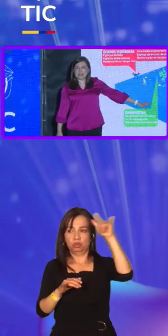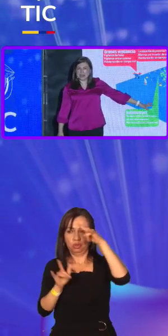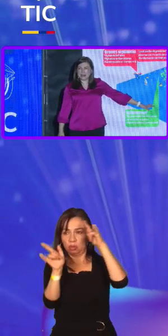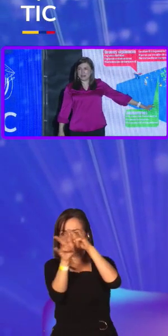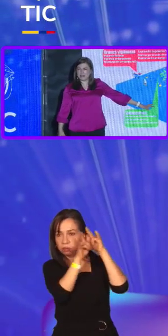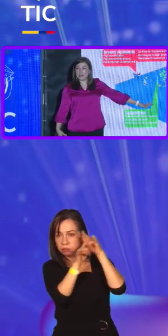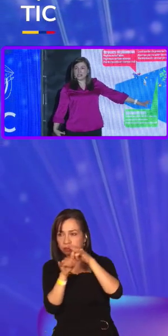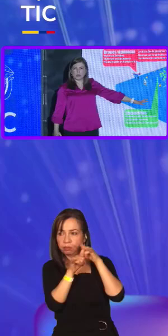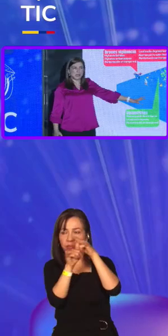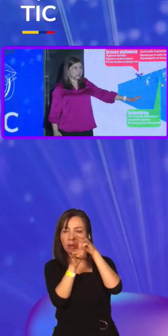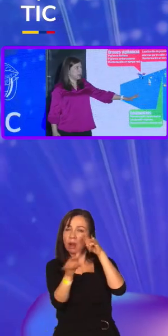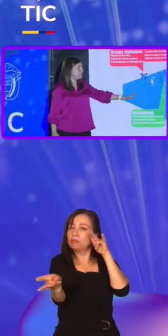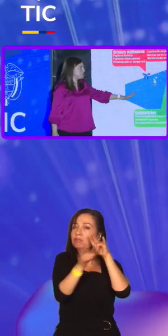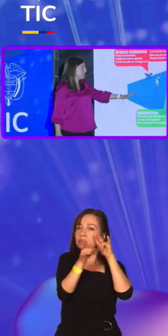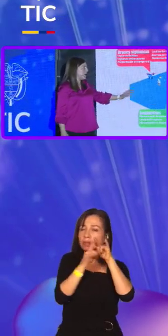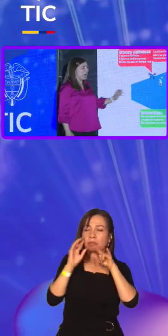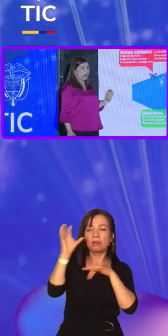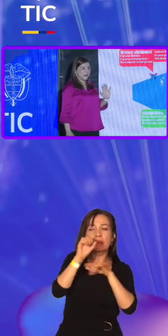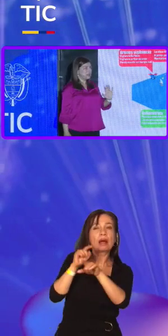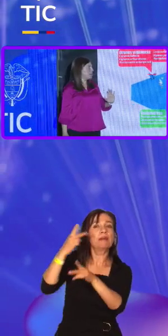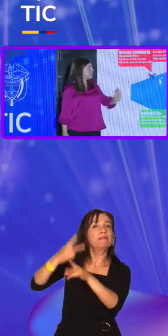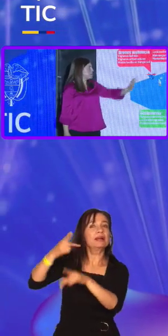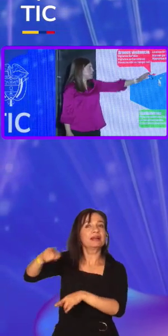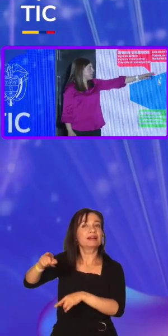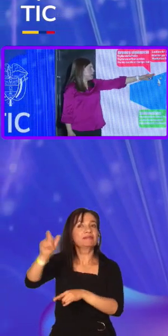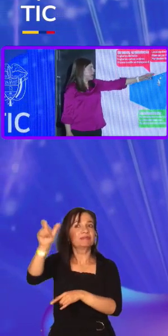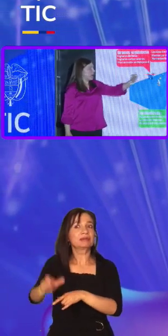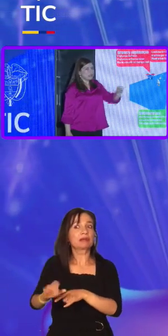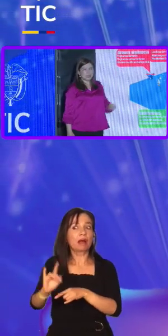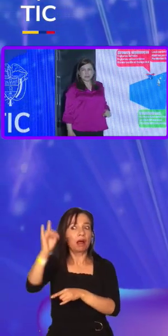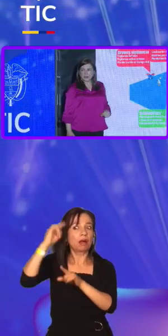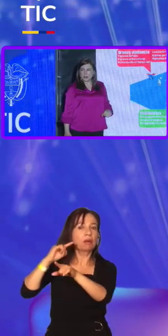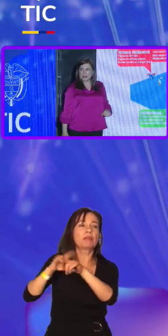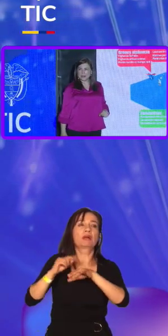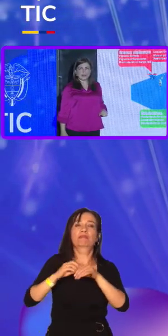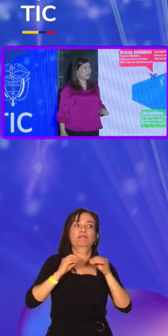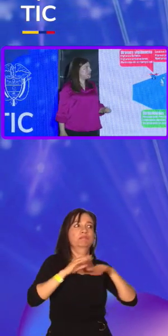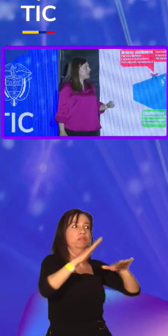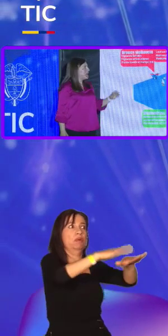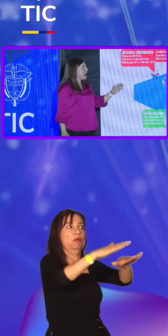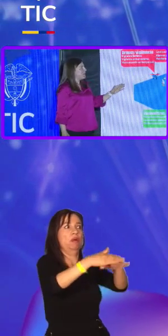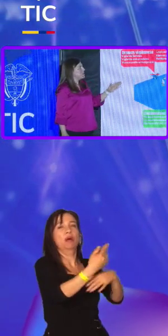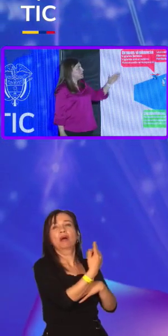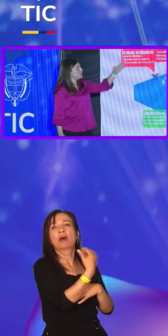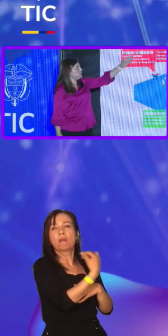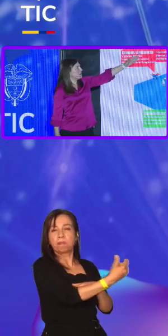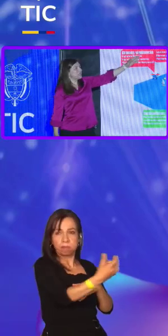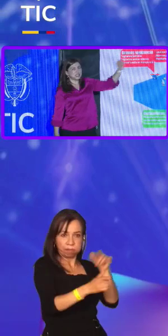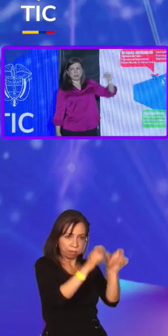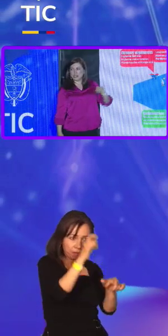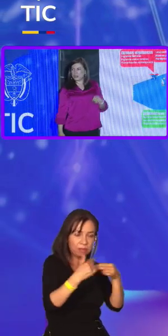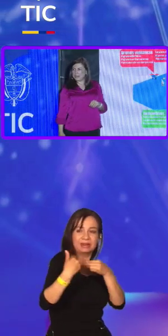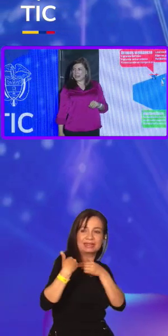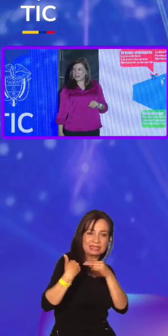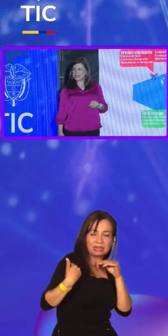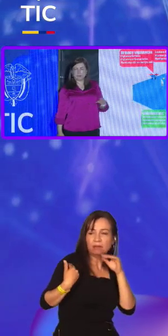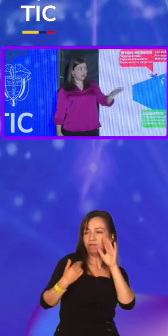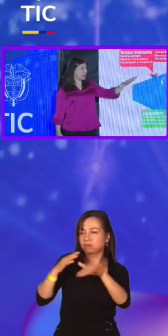un potencial riesgo para esta persona. Avisemos al servicio de guardavidas, avisemos de una